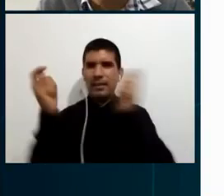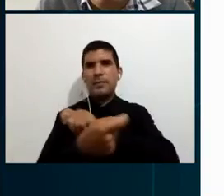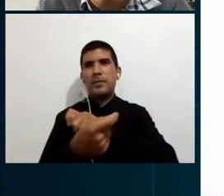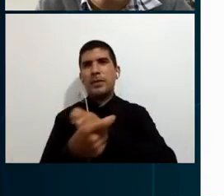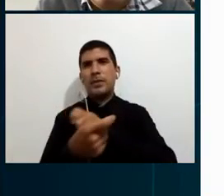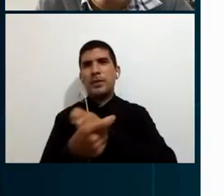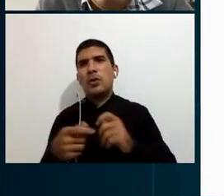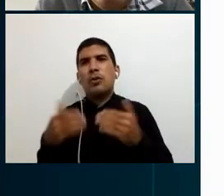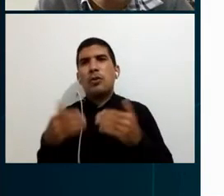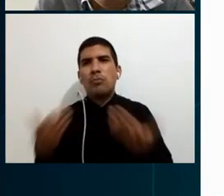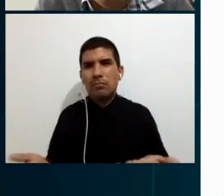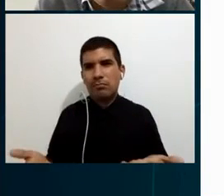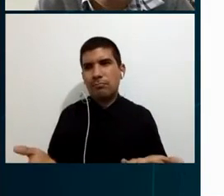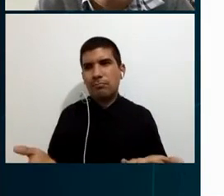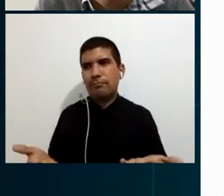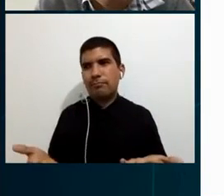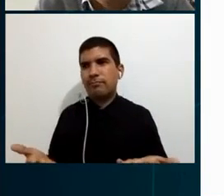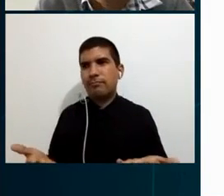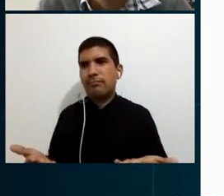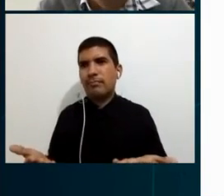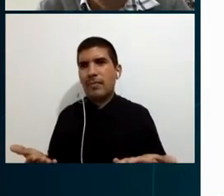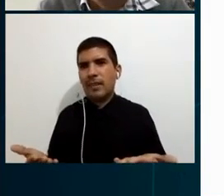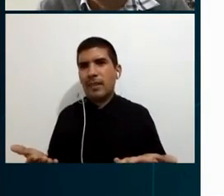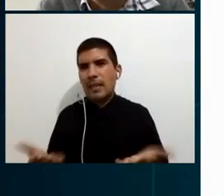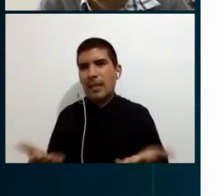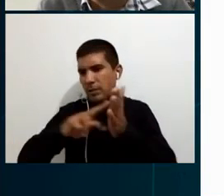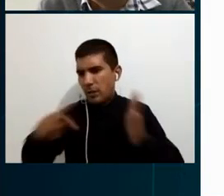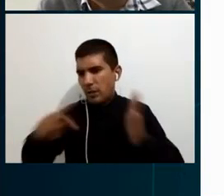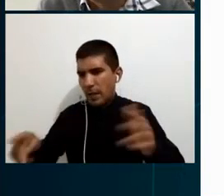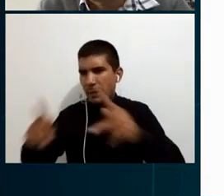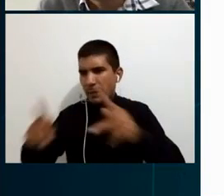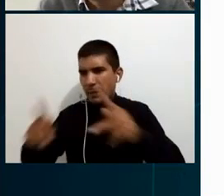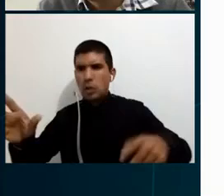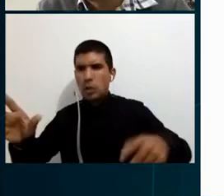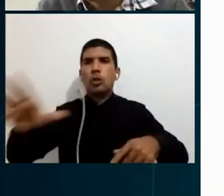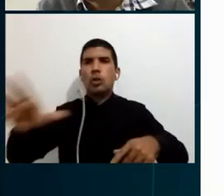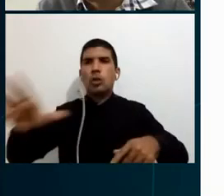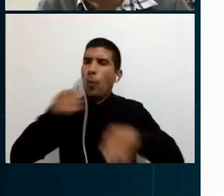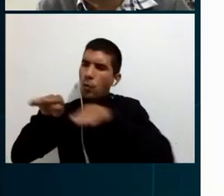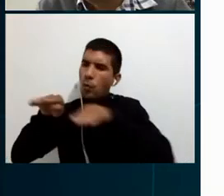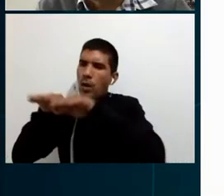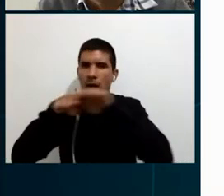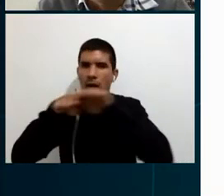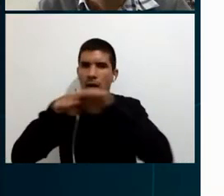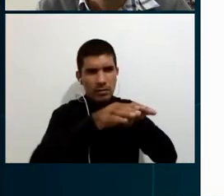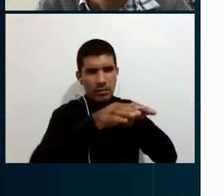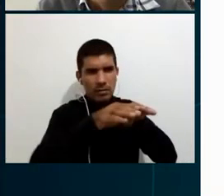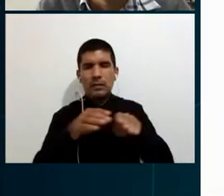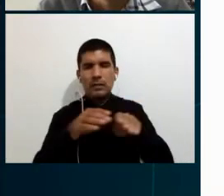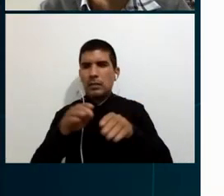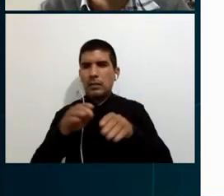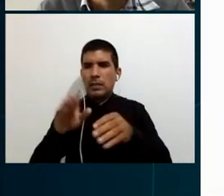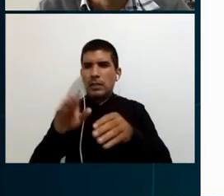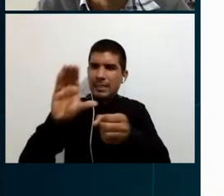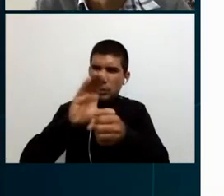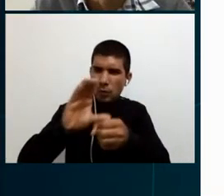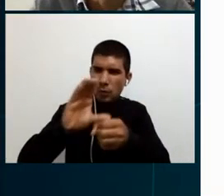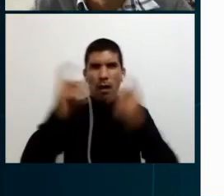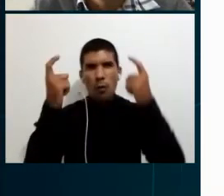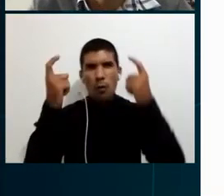inclusiva, una ciudad inteligente, conectividad, vueltas